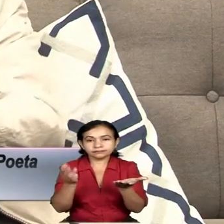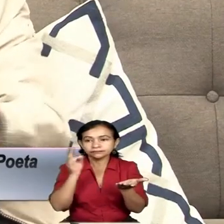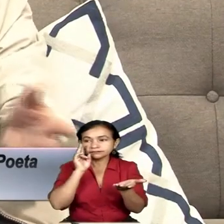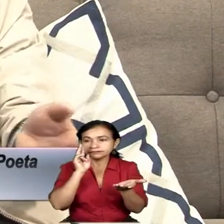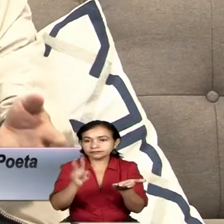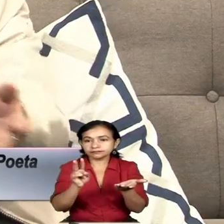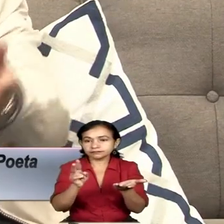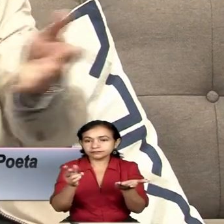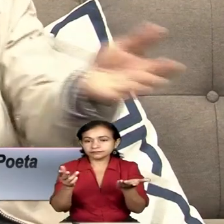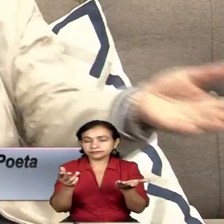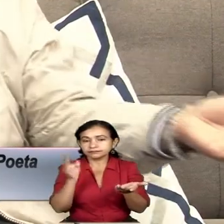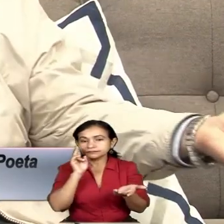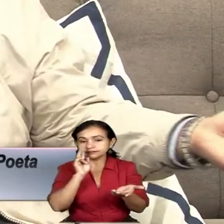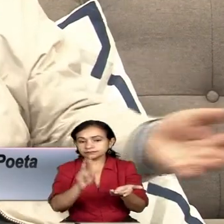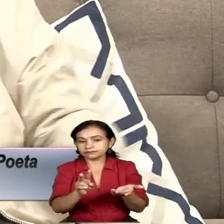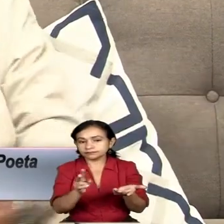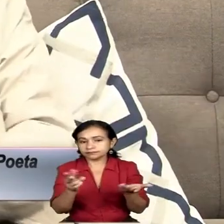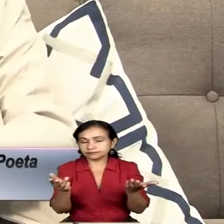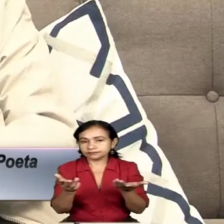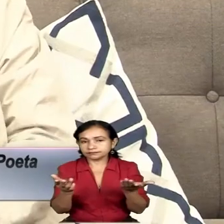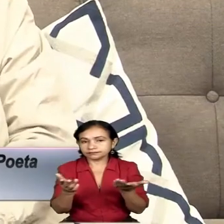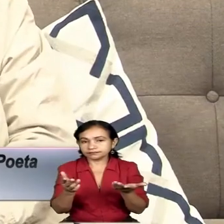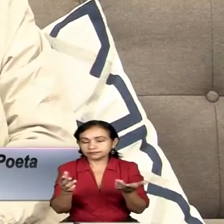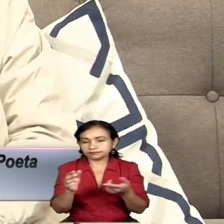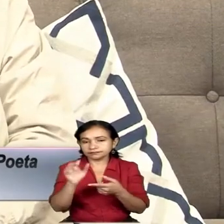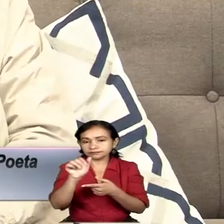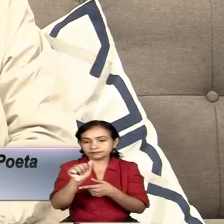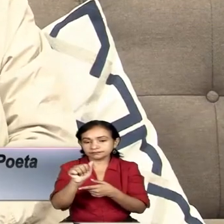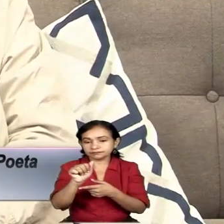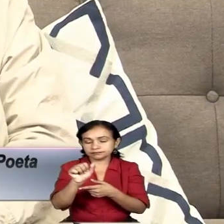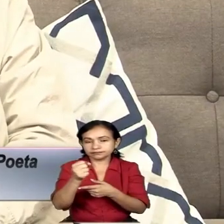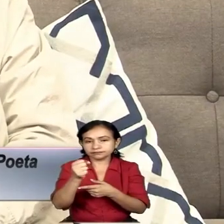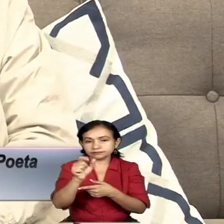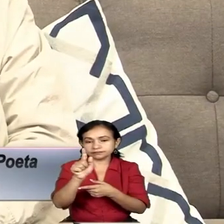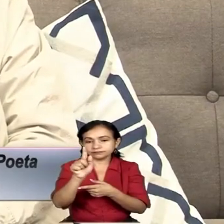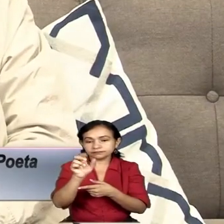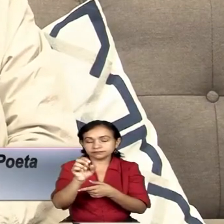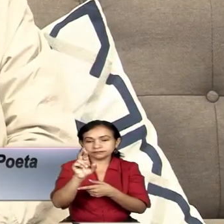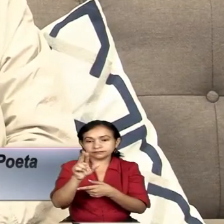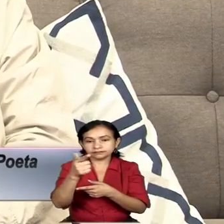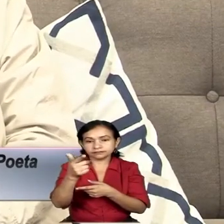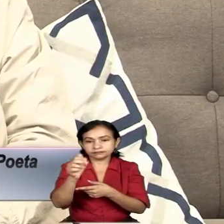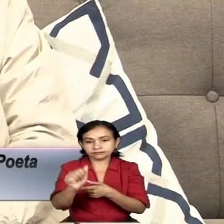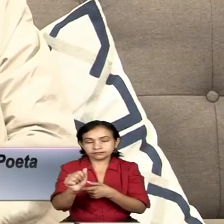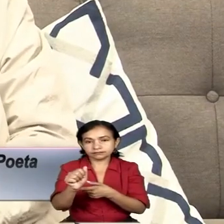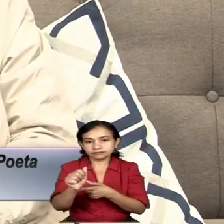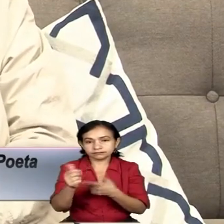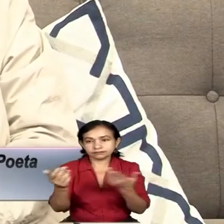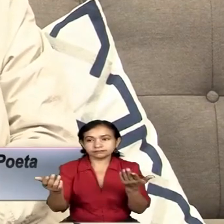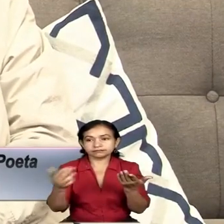públicamente, en escarnio público, con la Liana Astorga, pues. Mal que me vuelva a referir a tu colega.